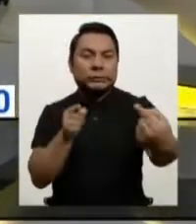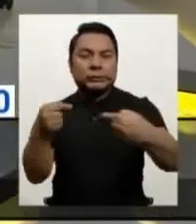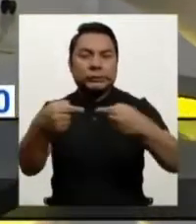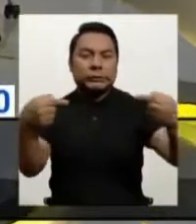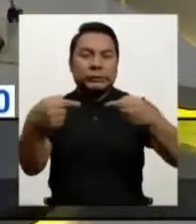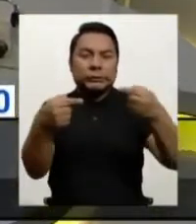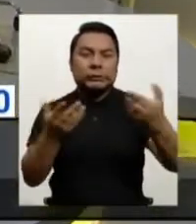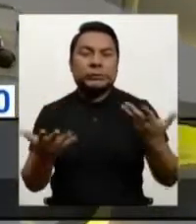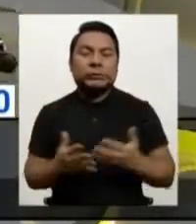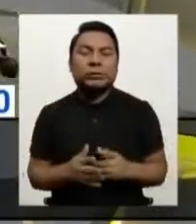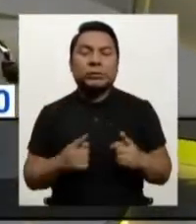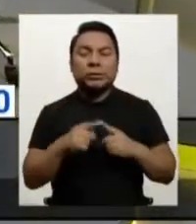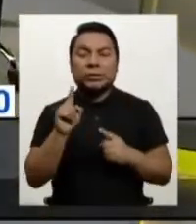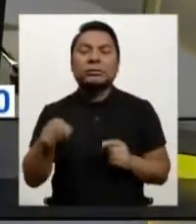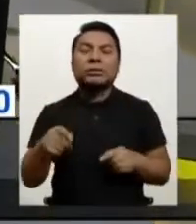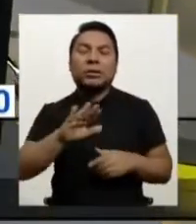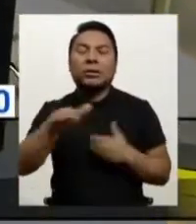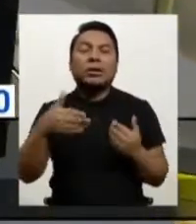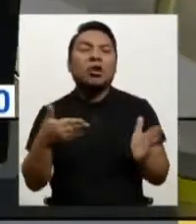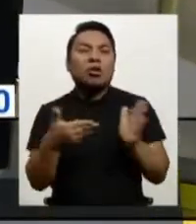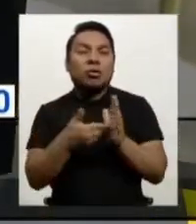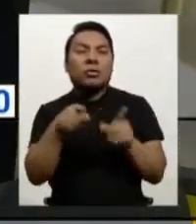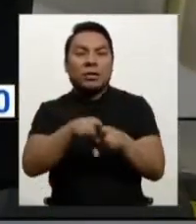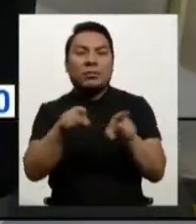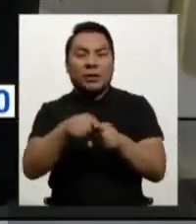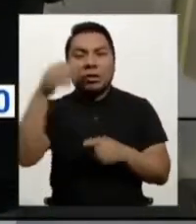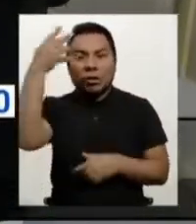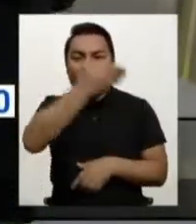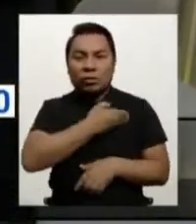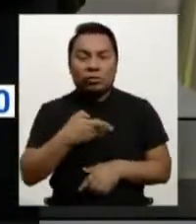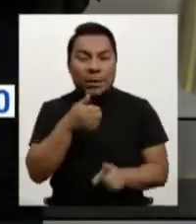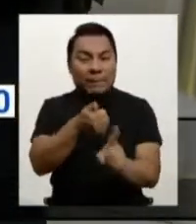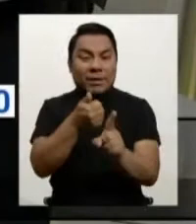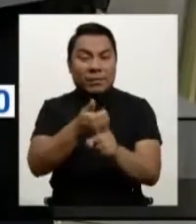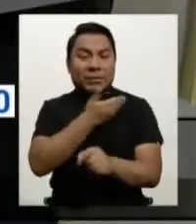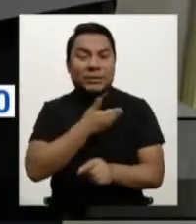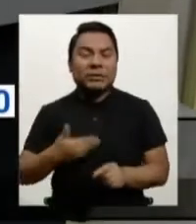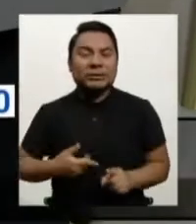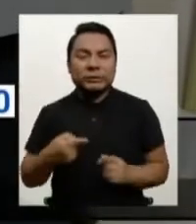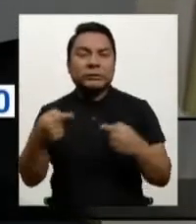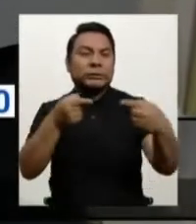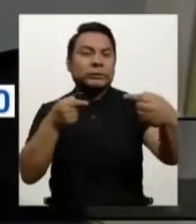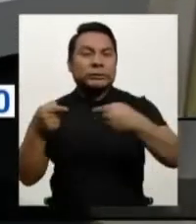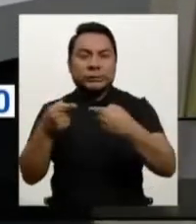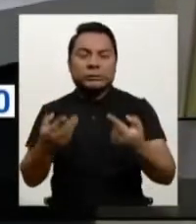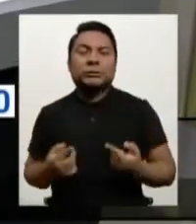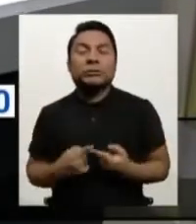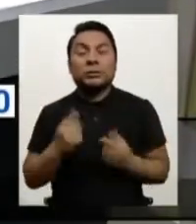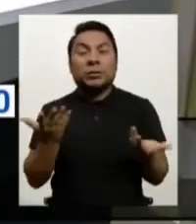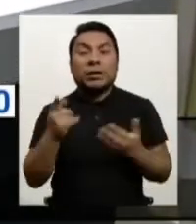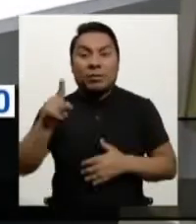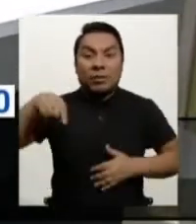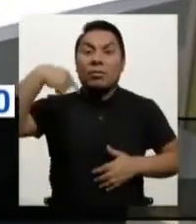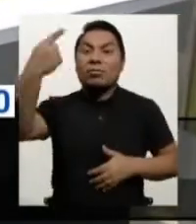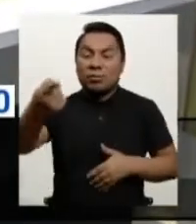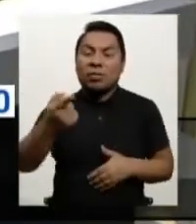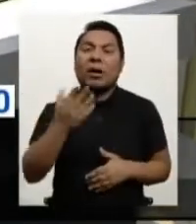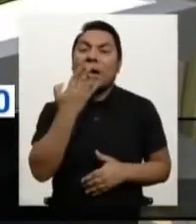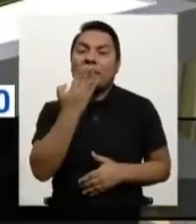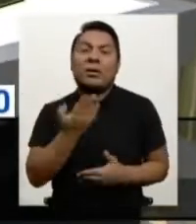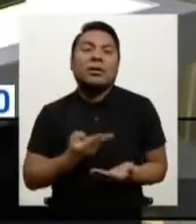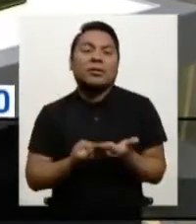que indica un enfrentamiento con Donald Trump. Y esto se va a reflejar también seguramente en las próximas